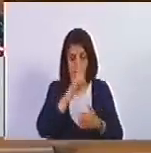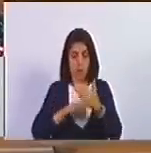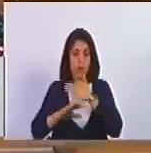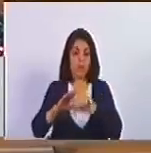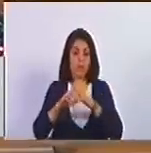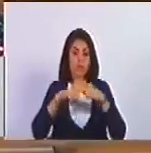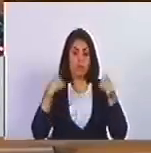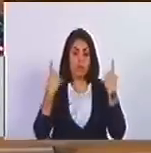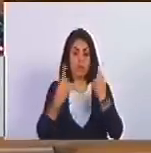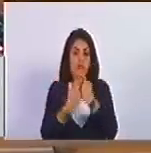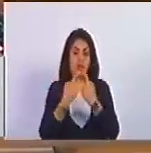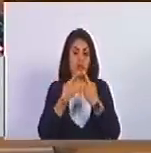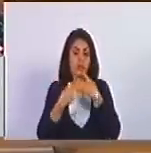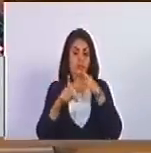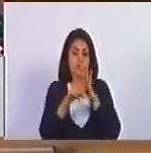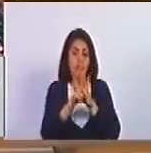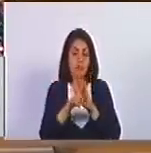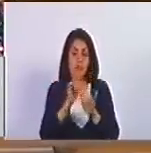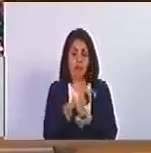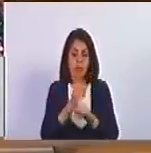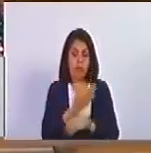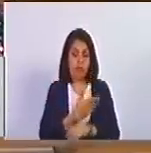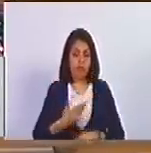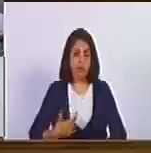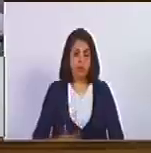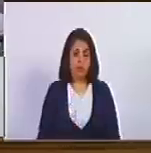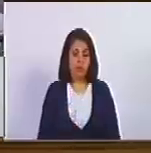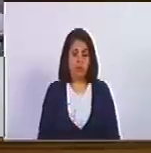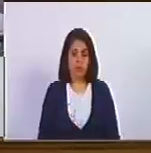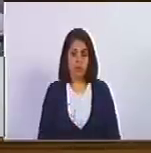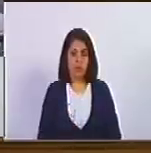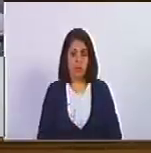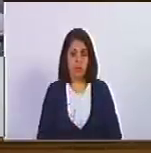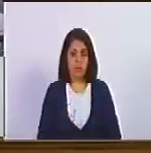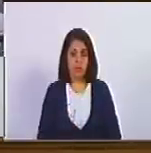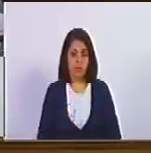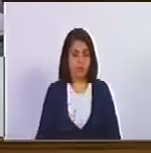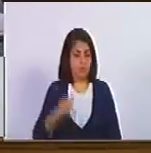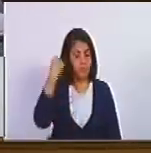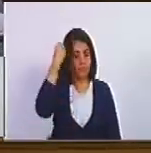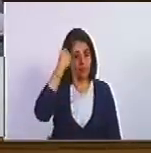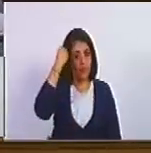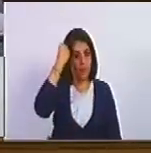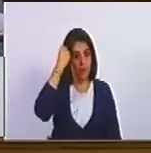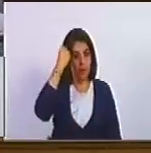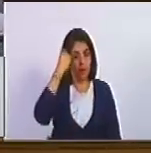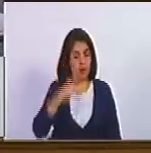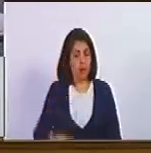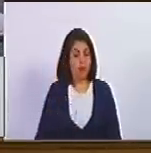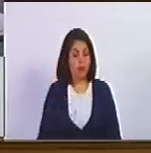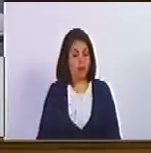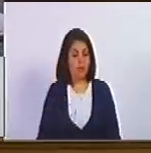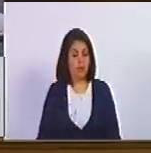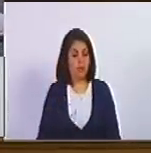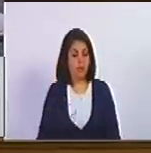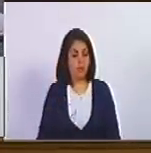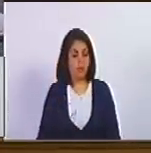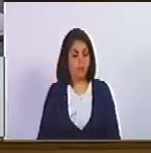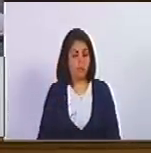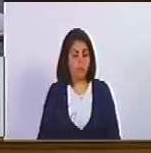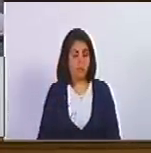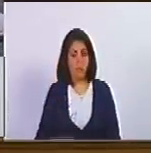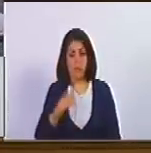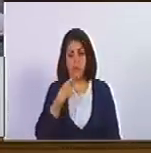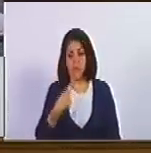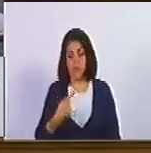dentro de los límites previstos en esta ley. Es todo, señor presidente. En consideración, y me atrevo a mencionar